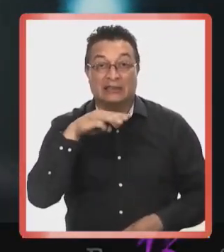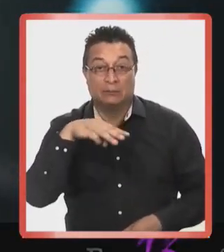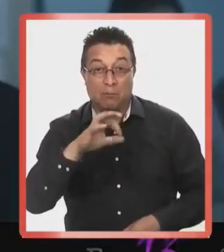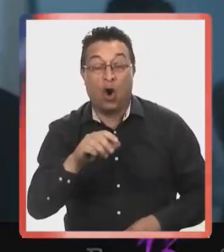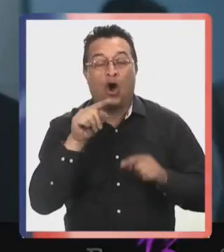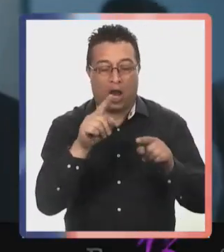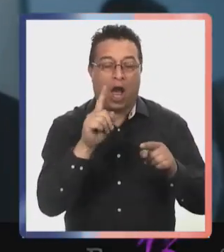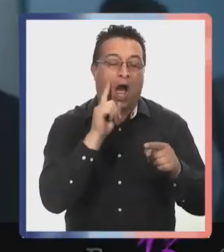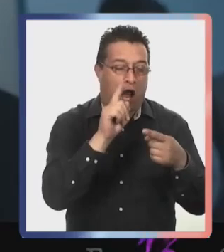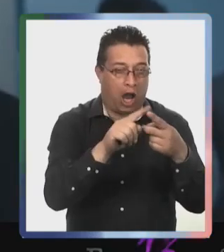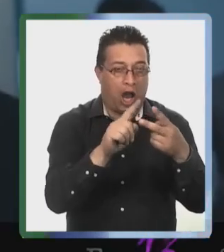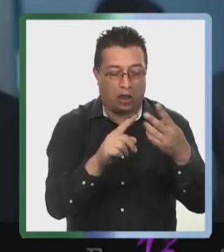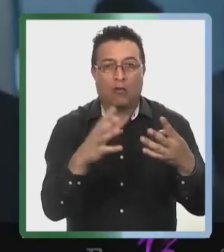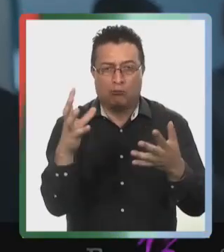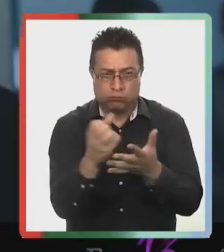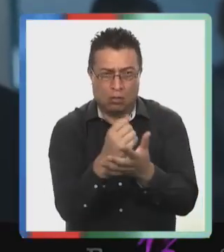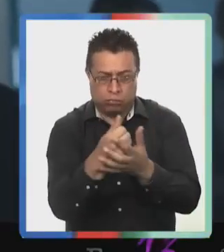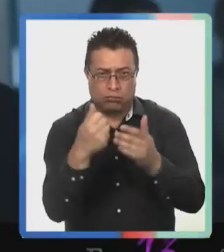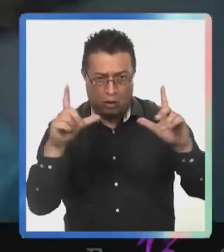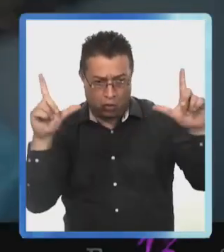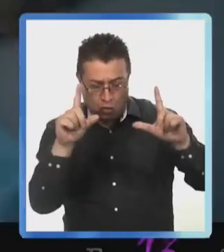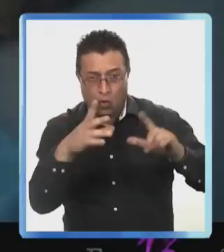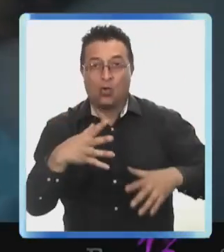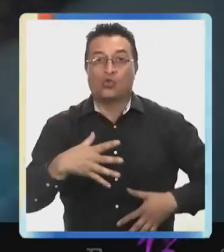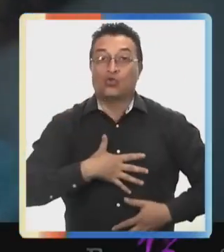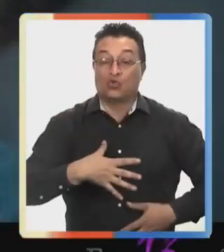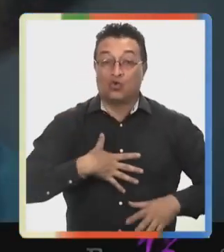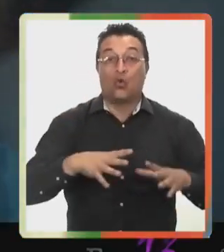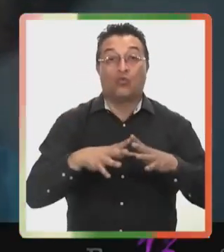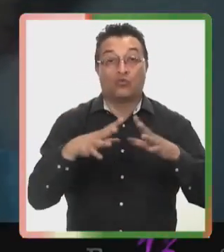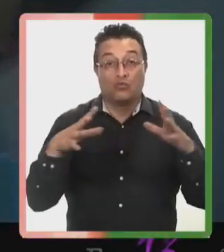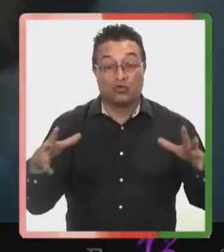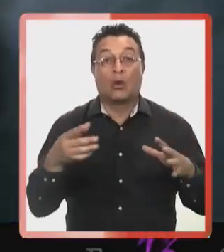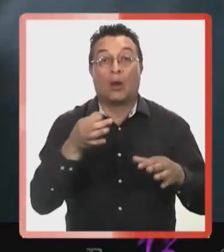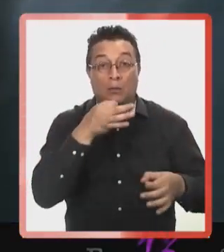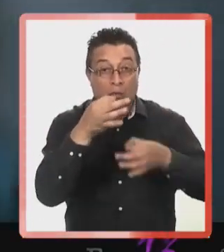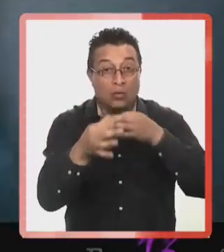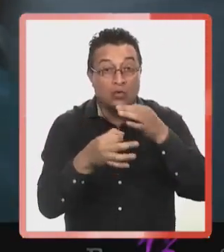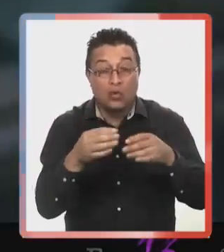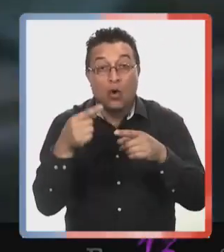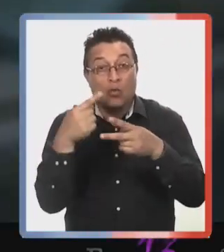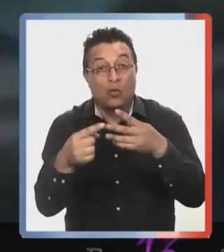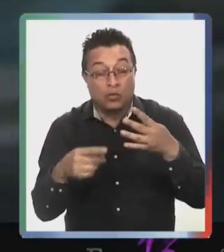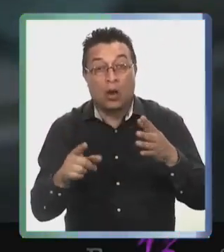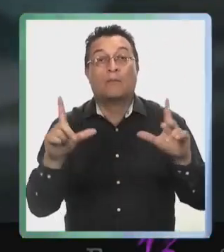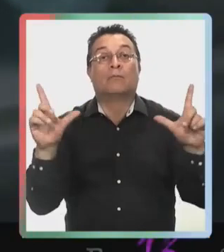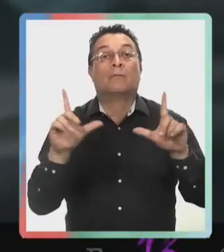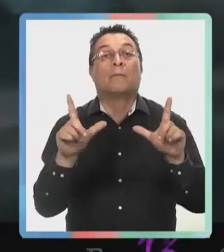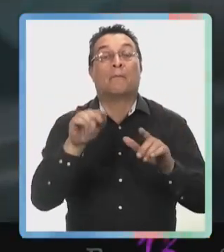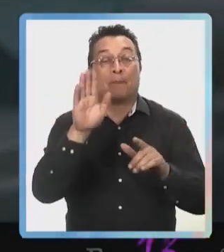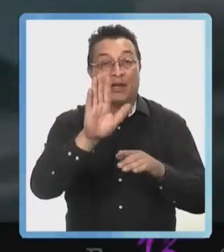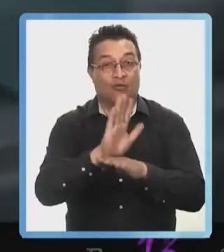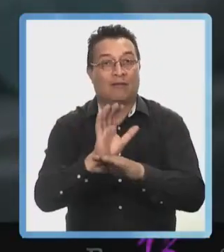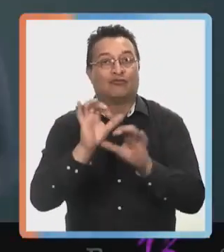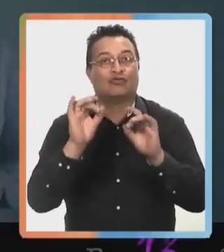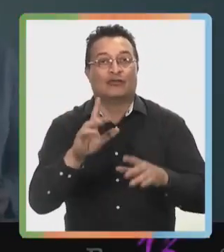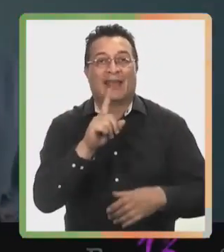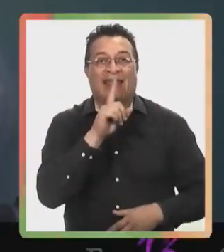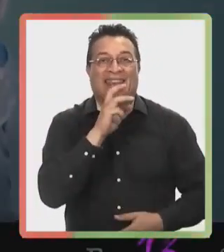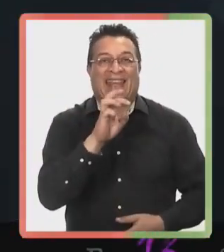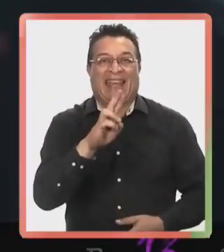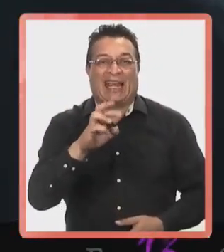de ambiente bien logrado y planos perturbadores. Pero sus obvios mensajes a algunas cintas clásicas de terror le